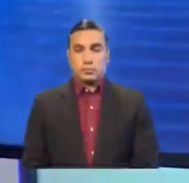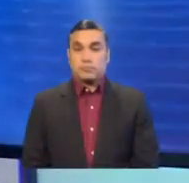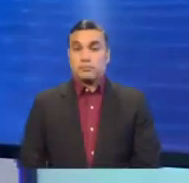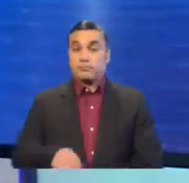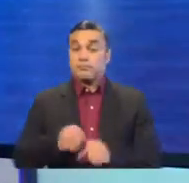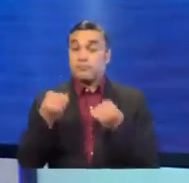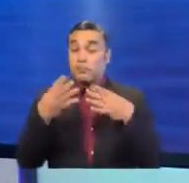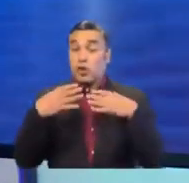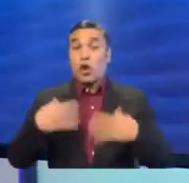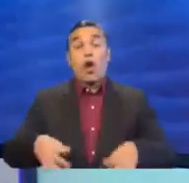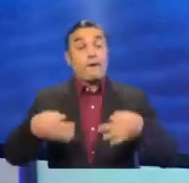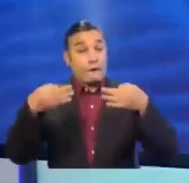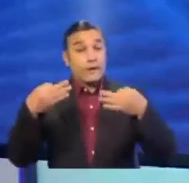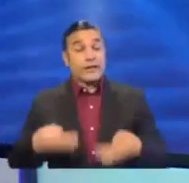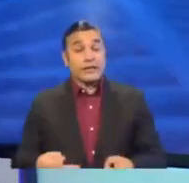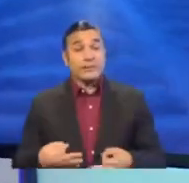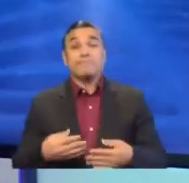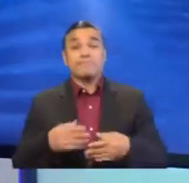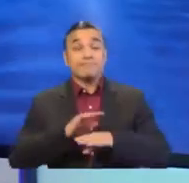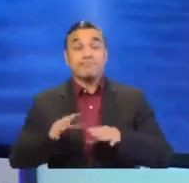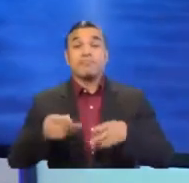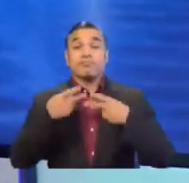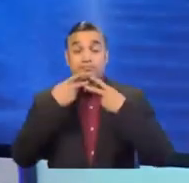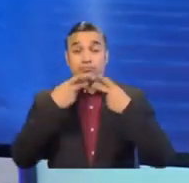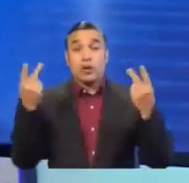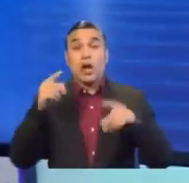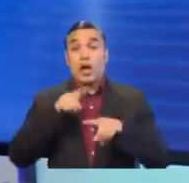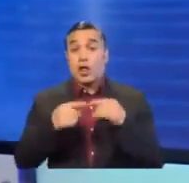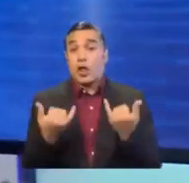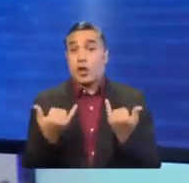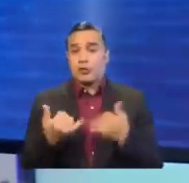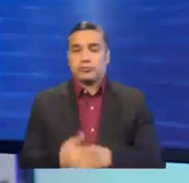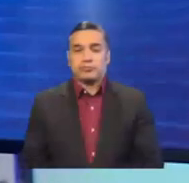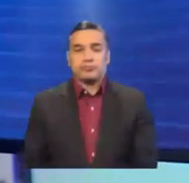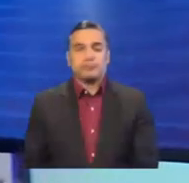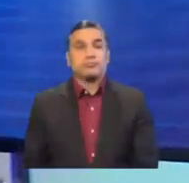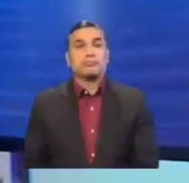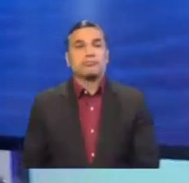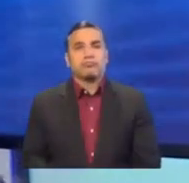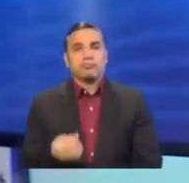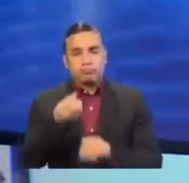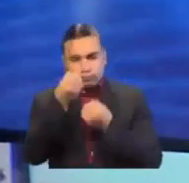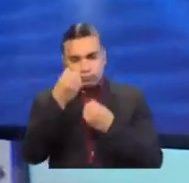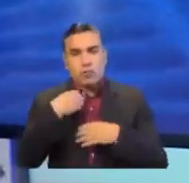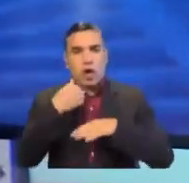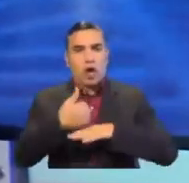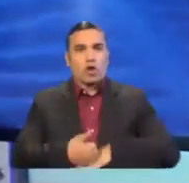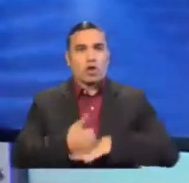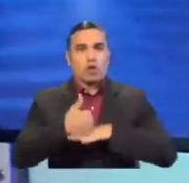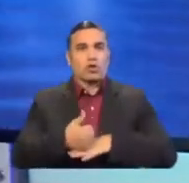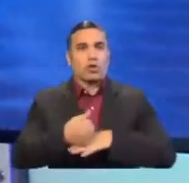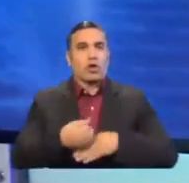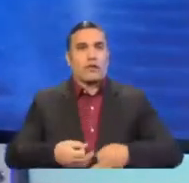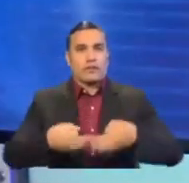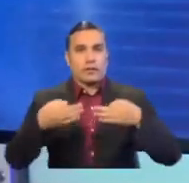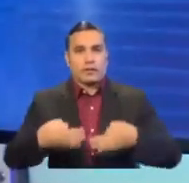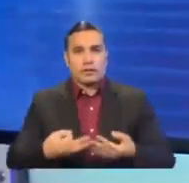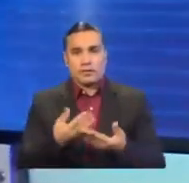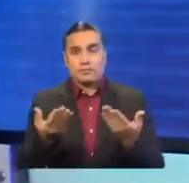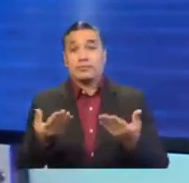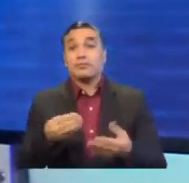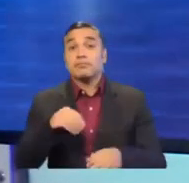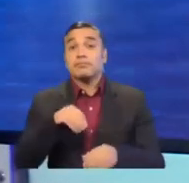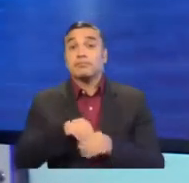es la cifra oficial que se dispone hasta este momento, según lo que informan las autoridades oficiales. Y